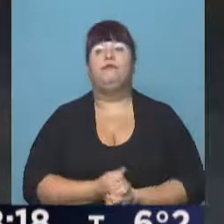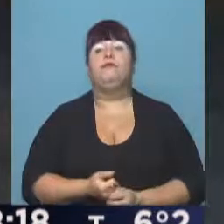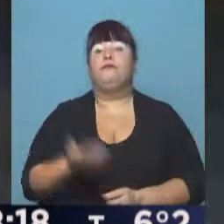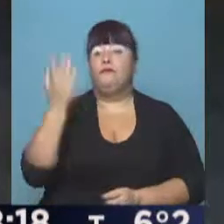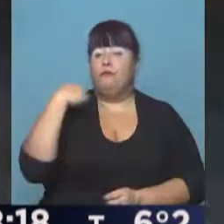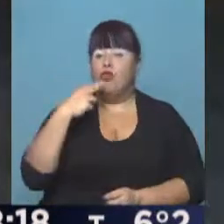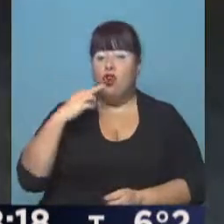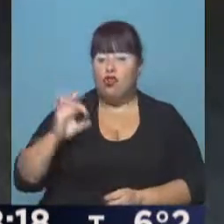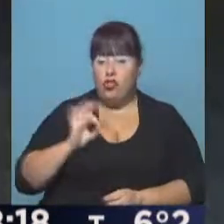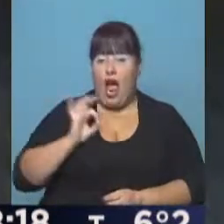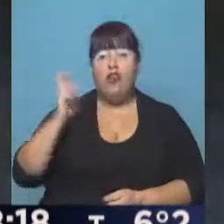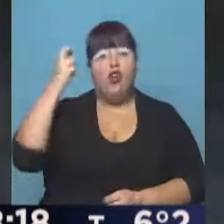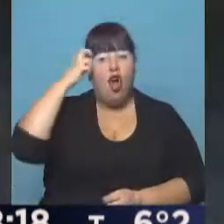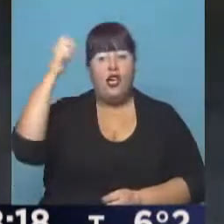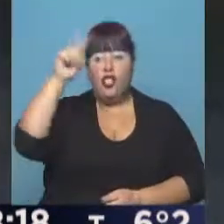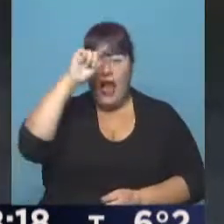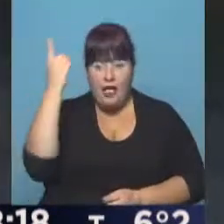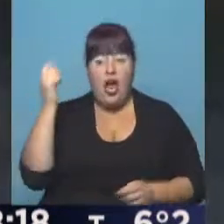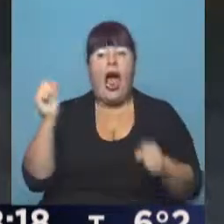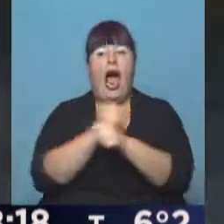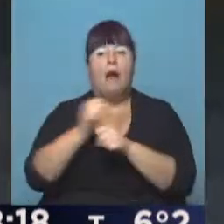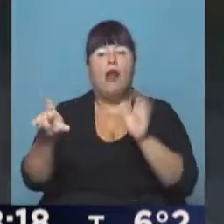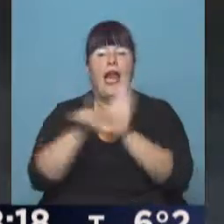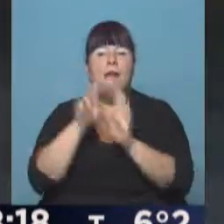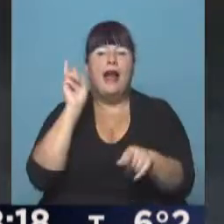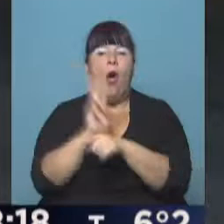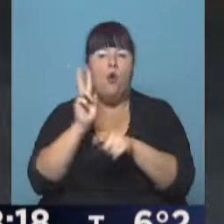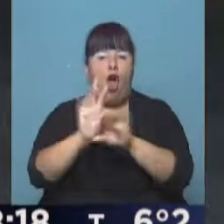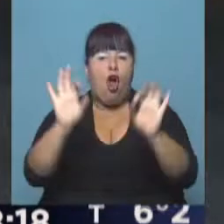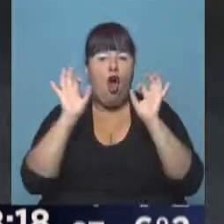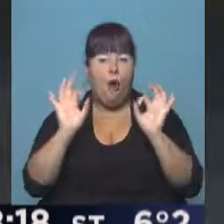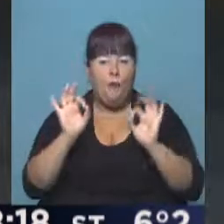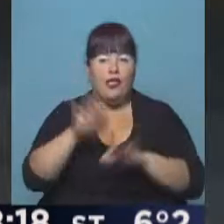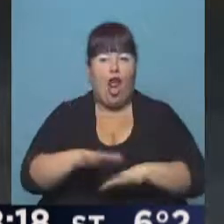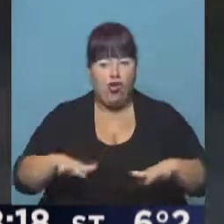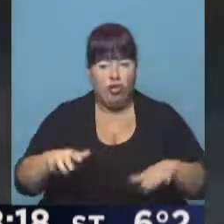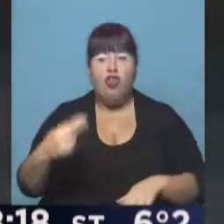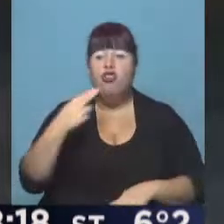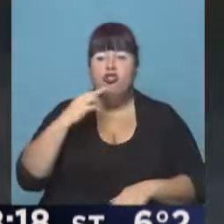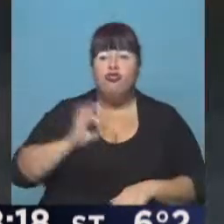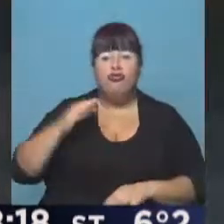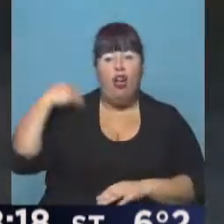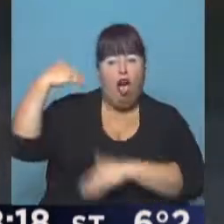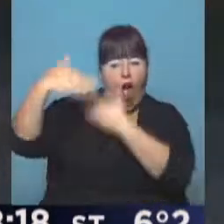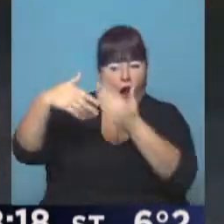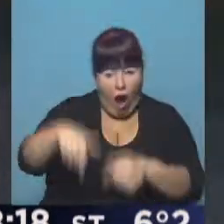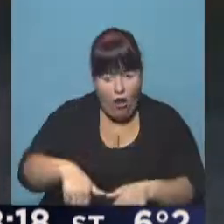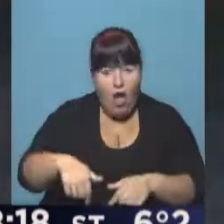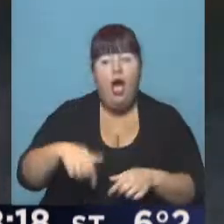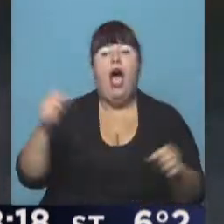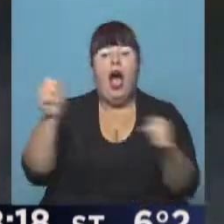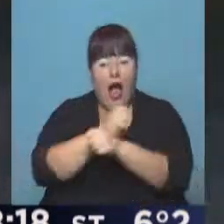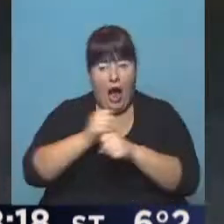Hace 11 años el Congreso Nacional aprobó una ley de protección integral del niño. 11 años después